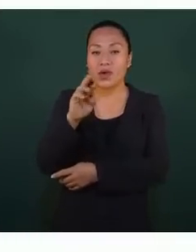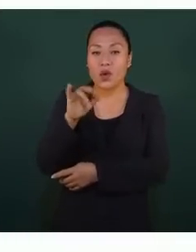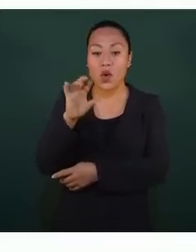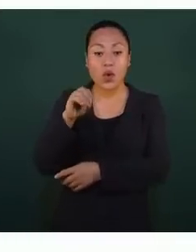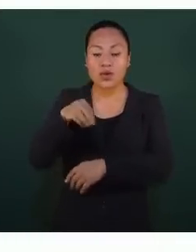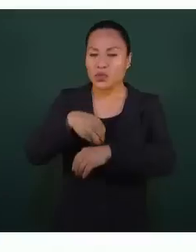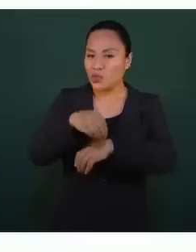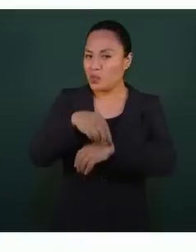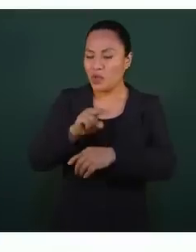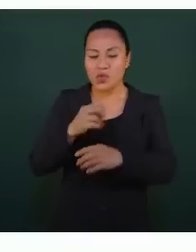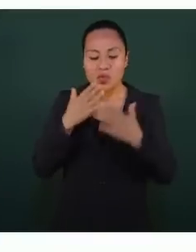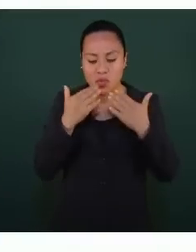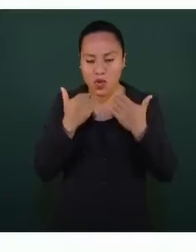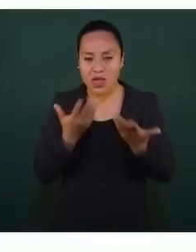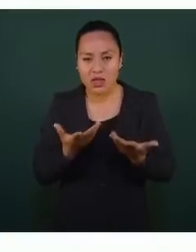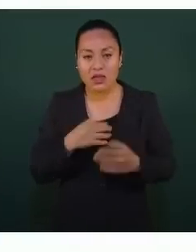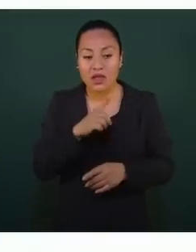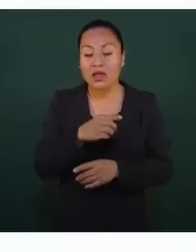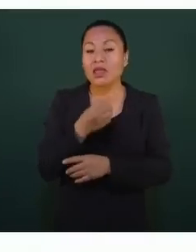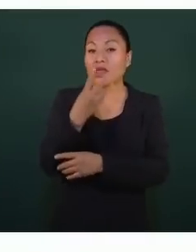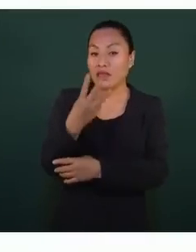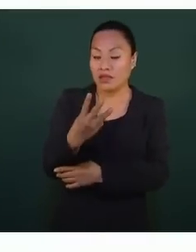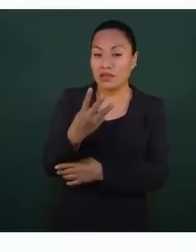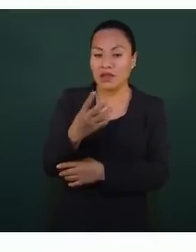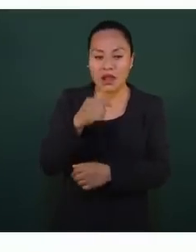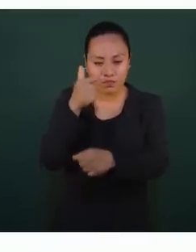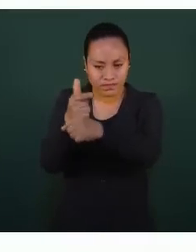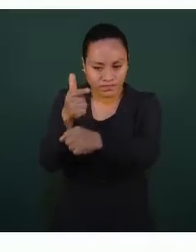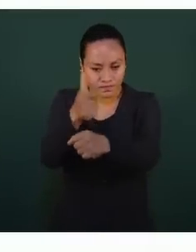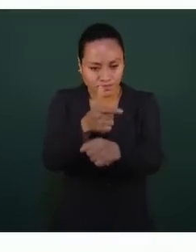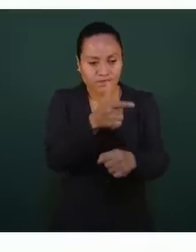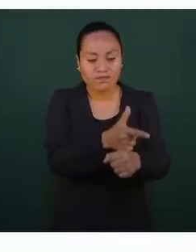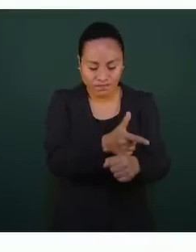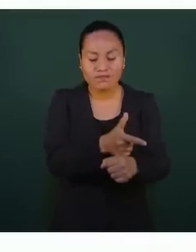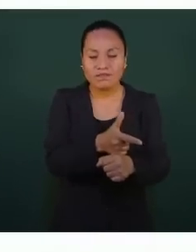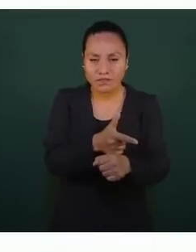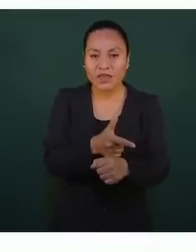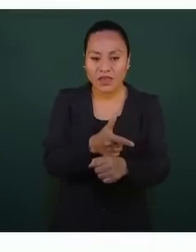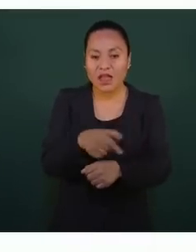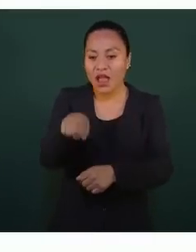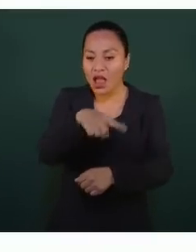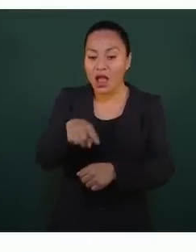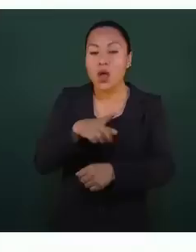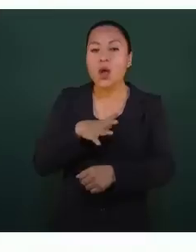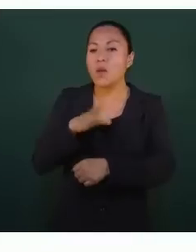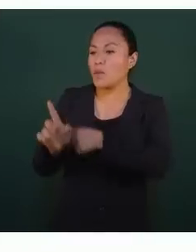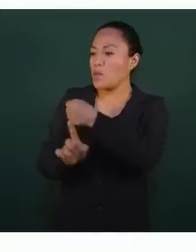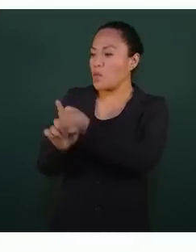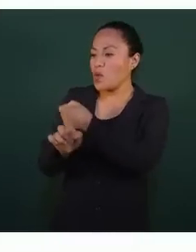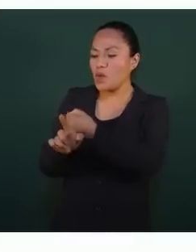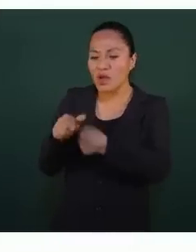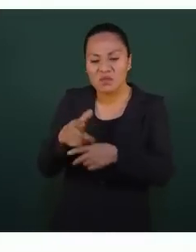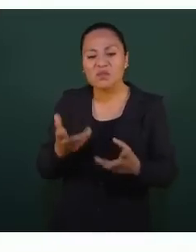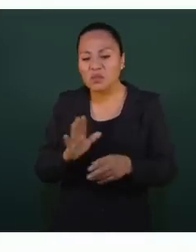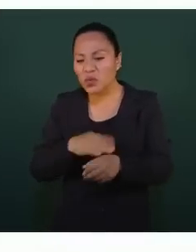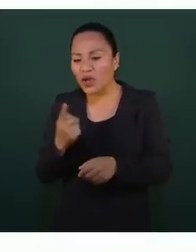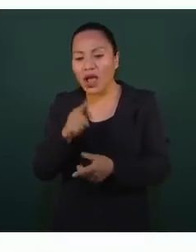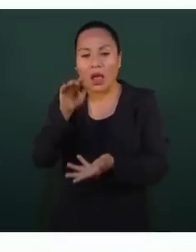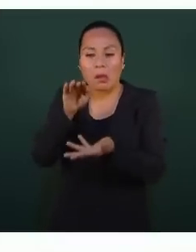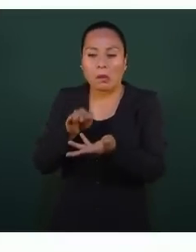y tres que encontramos con problemas por no dar litros de litros,